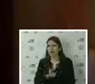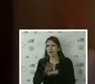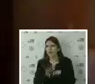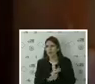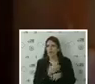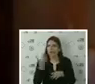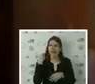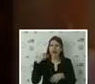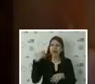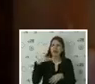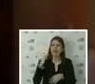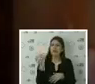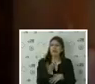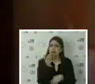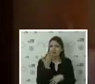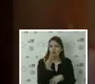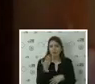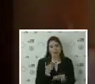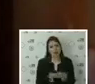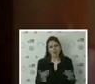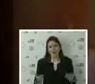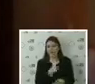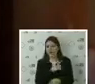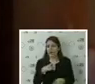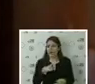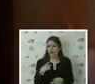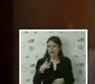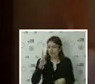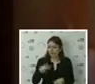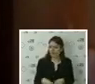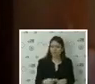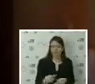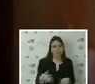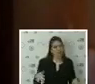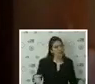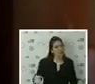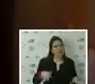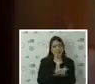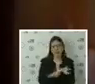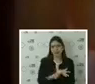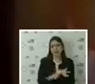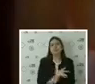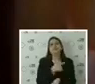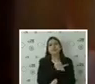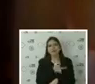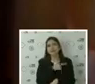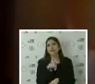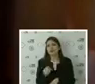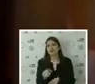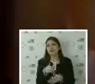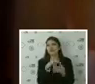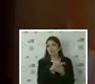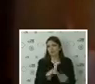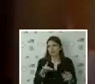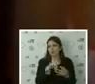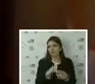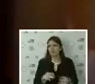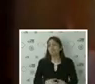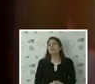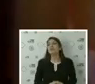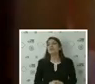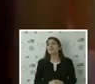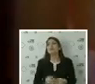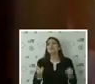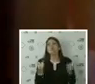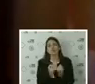que son urgentes cambiar en nuestro país, ¿no? Y me gustó que lo mencionaras tú. Asimismo, también